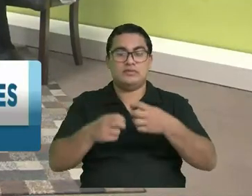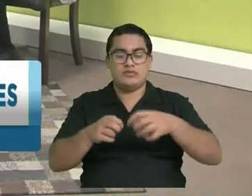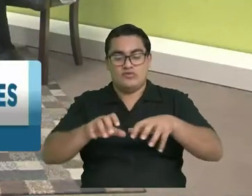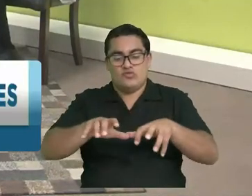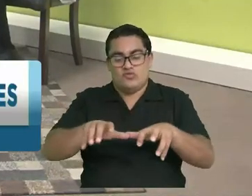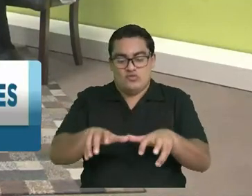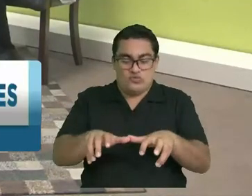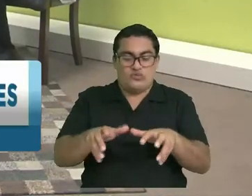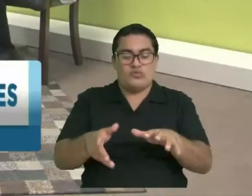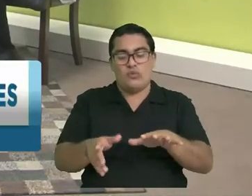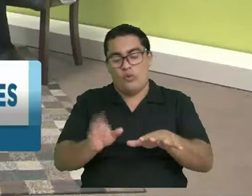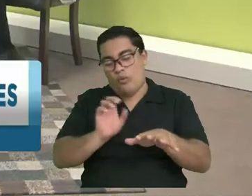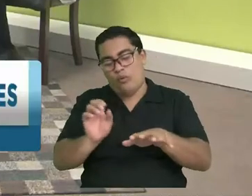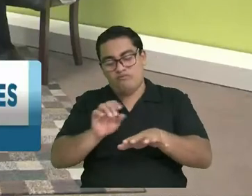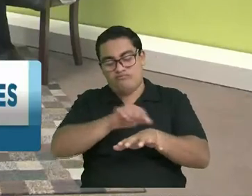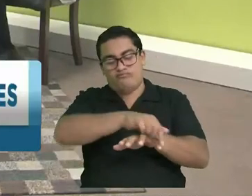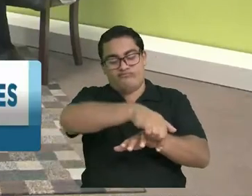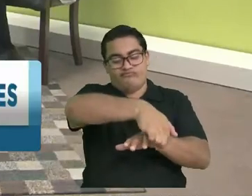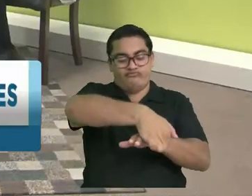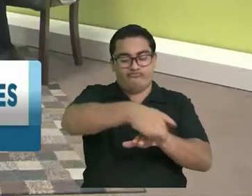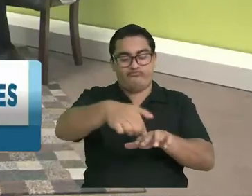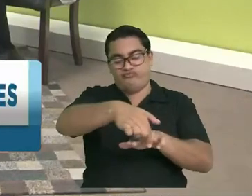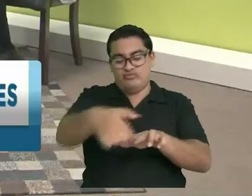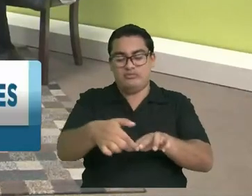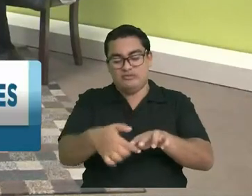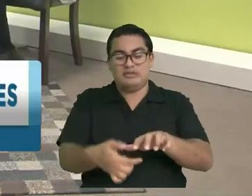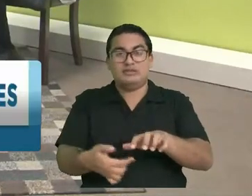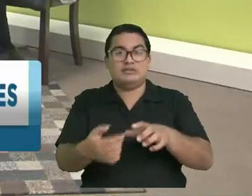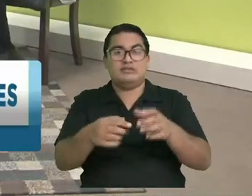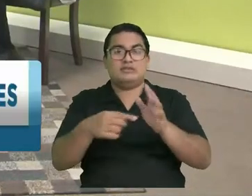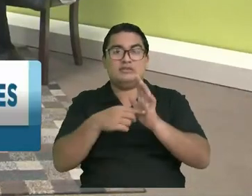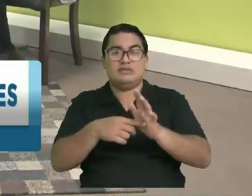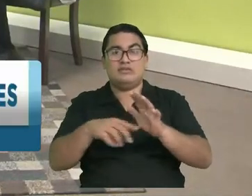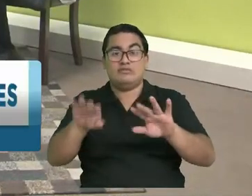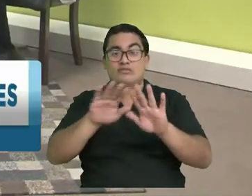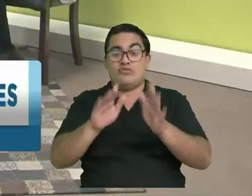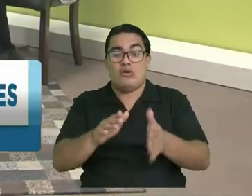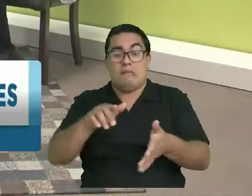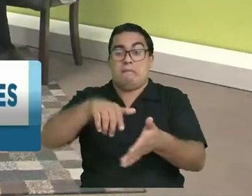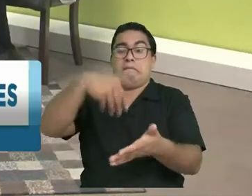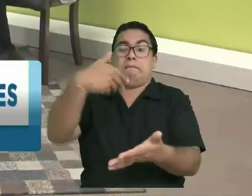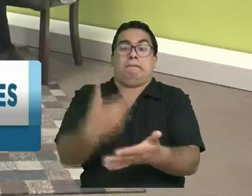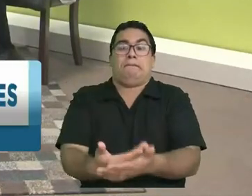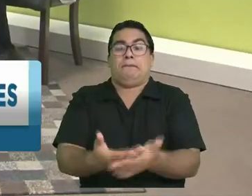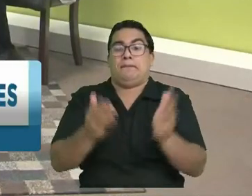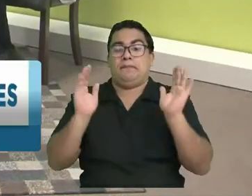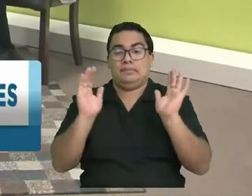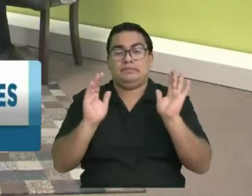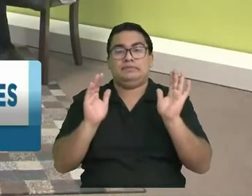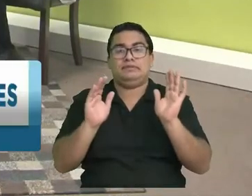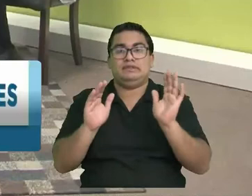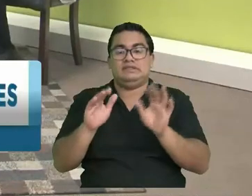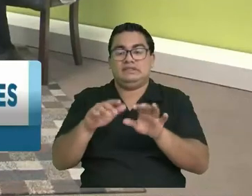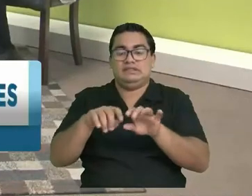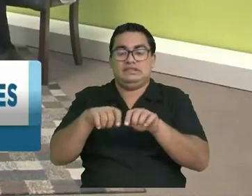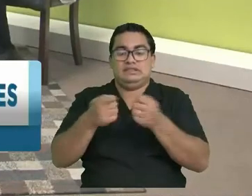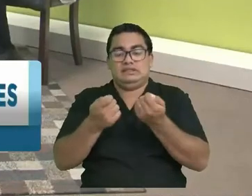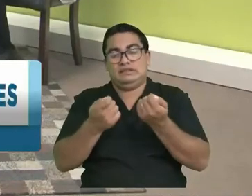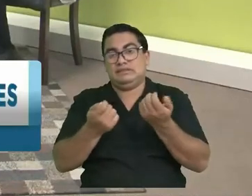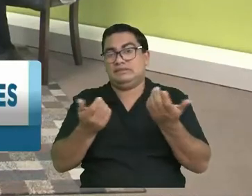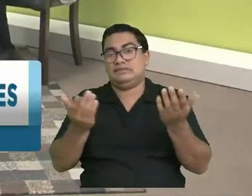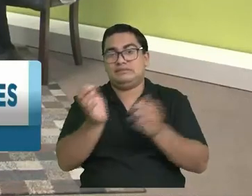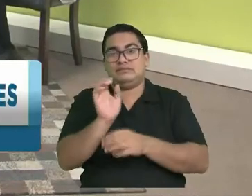son otras las afectaciones. La lesión en el tobillo cuando se caen, van corriendo o se